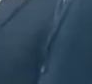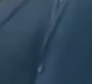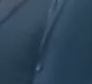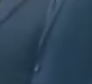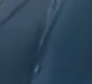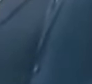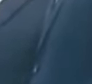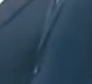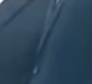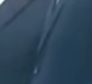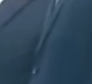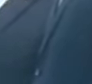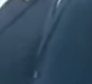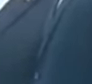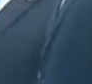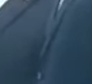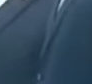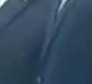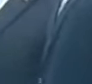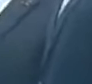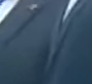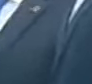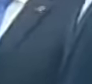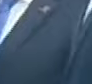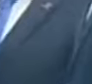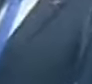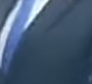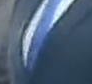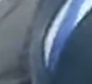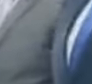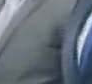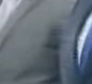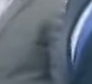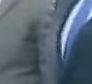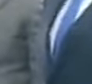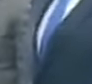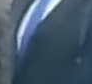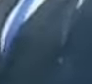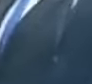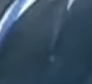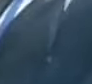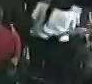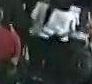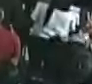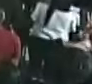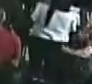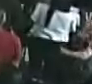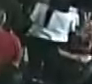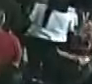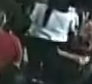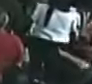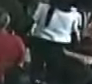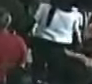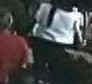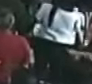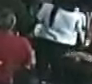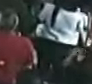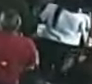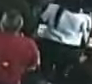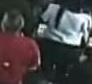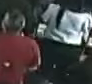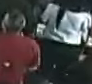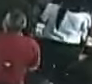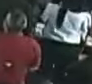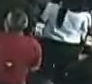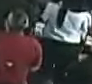de empañar la jornada histórica del día de ayer, diciendo que el referéndum consultivo por la defensa de la Guayana Esequiba no es